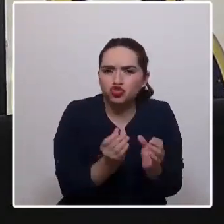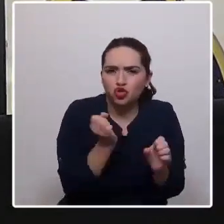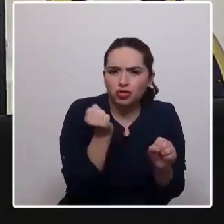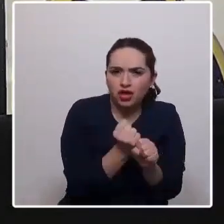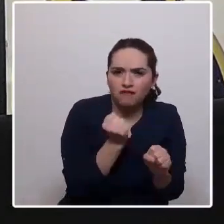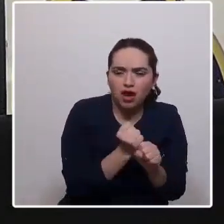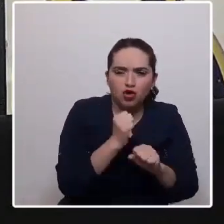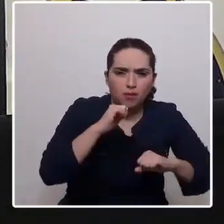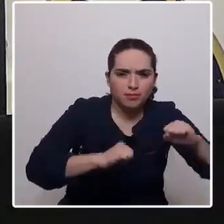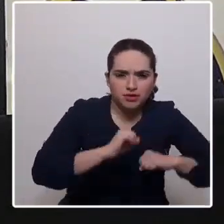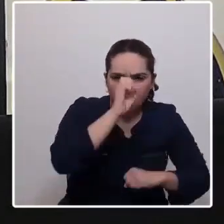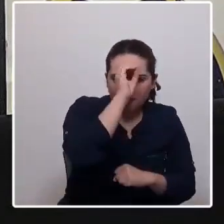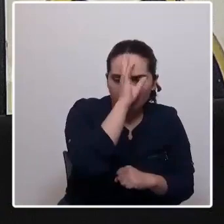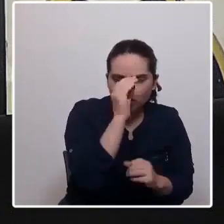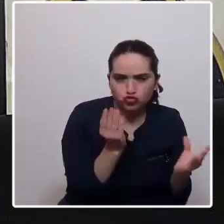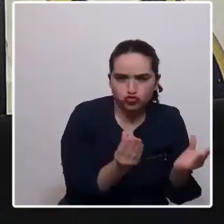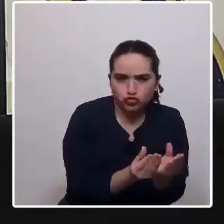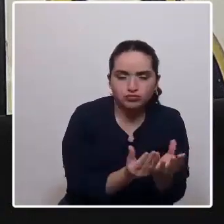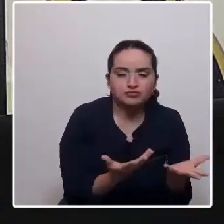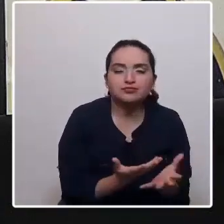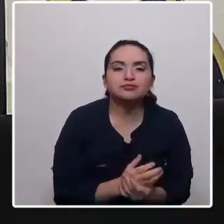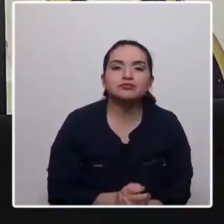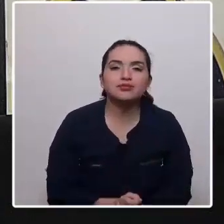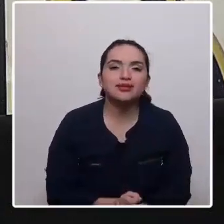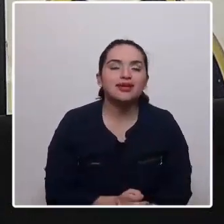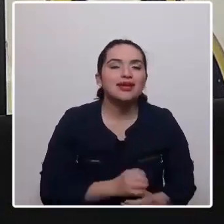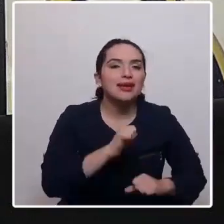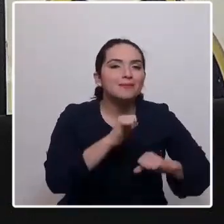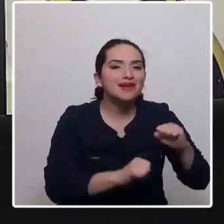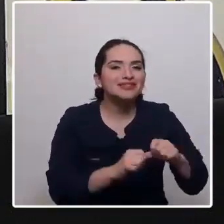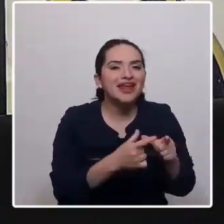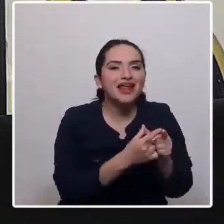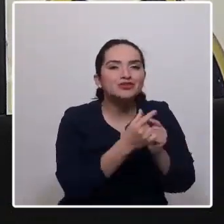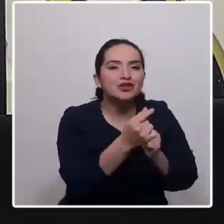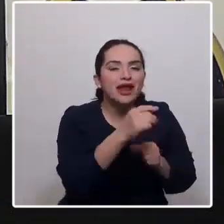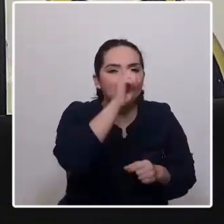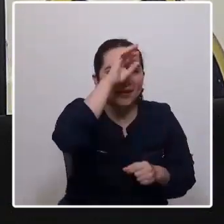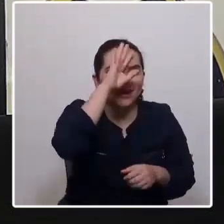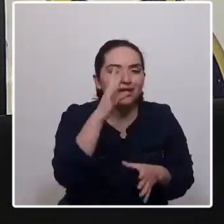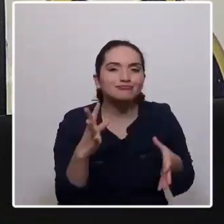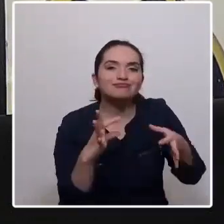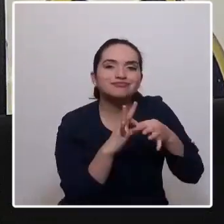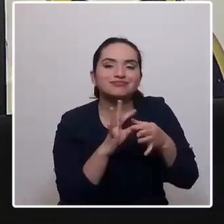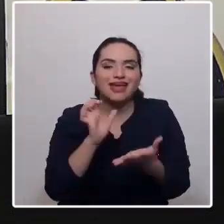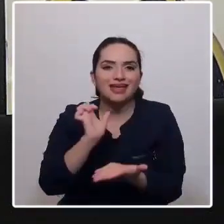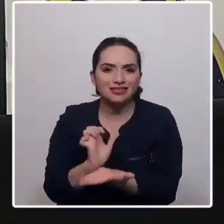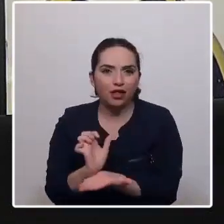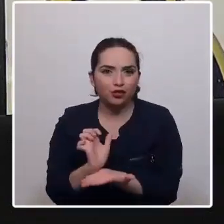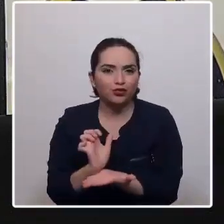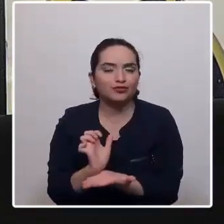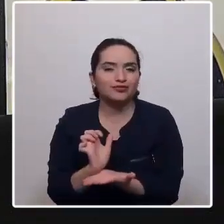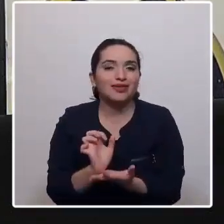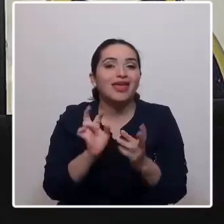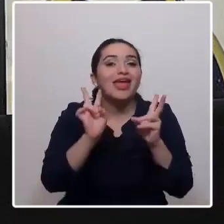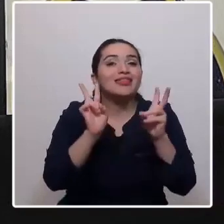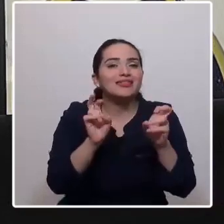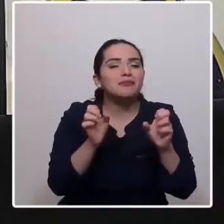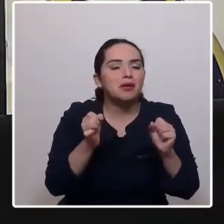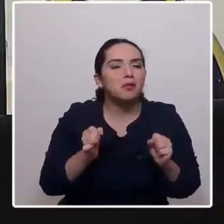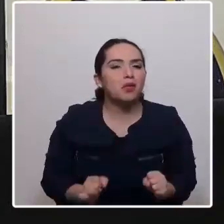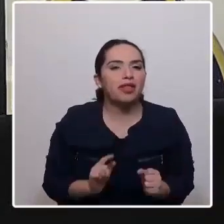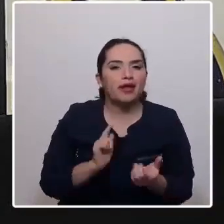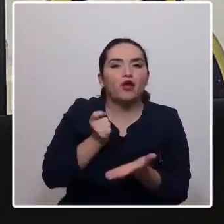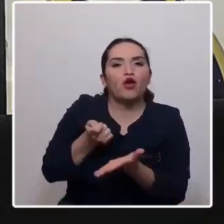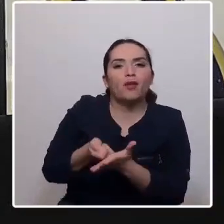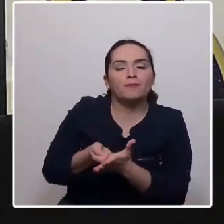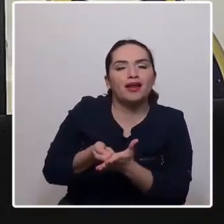abastece principalmente a ENAMI, Empresa Nacional de Minería, que es una empresa estatal y que es monopólica en materia de poder hacer la compra